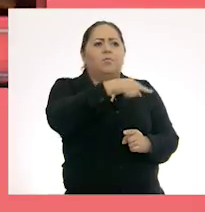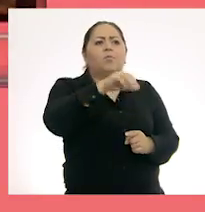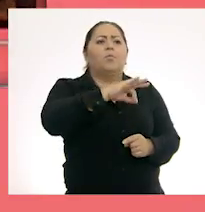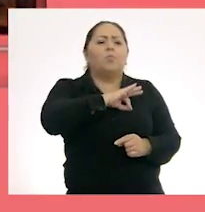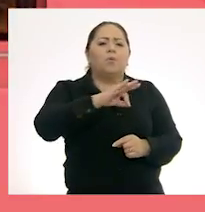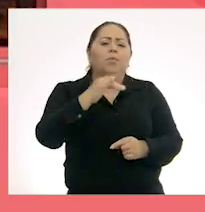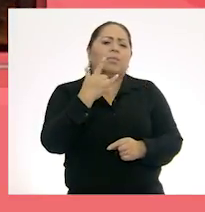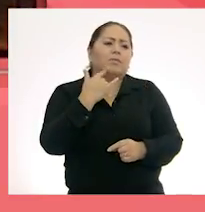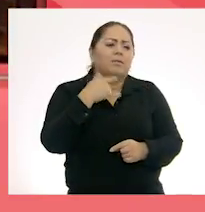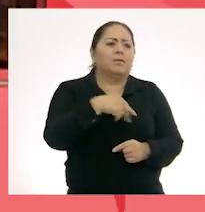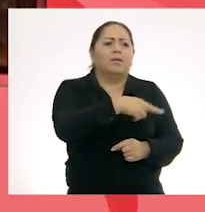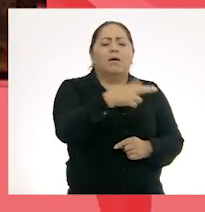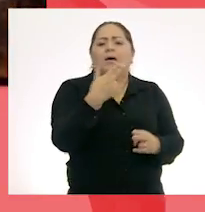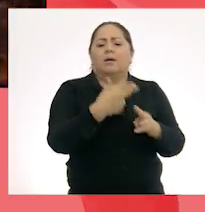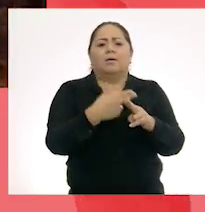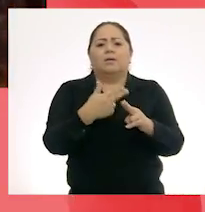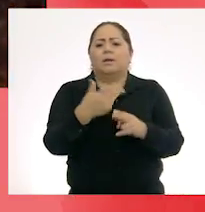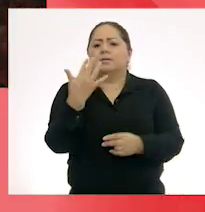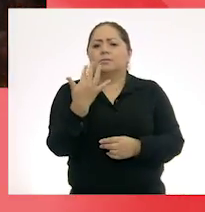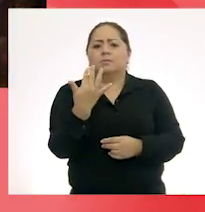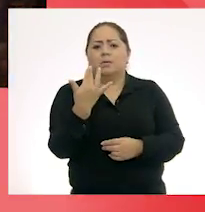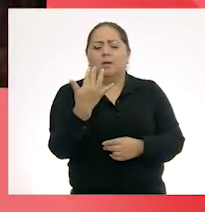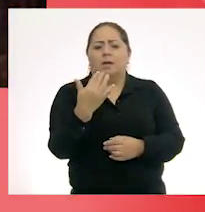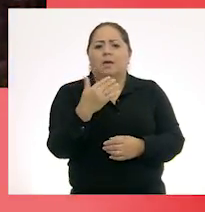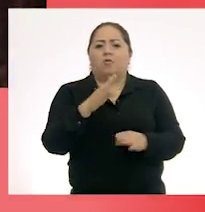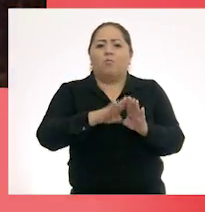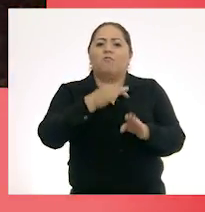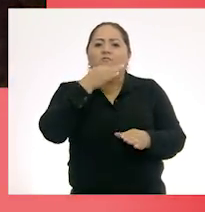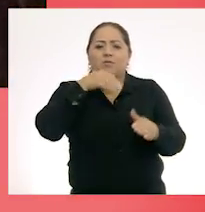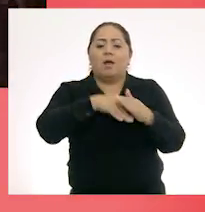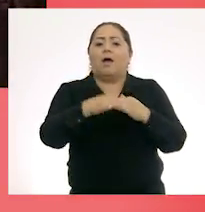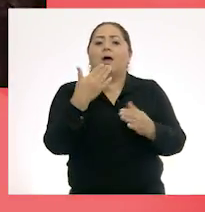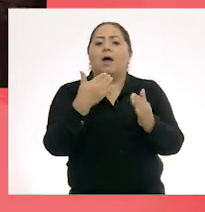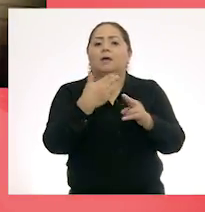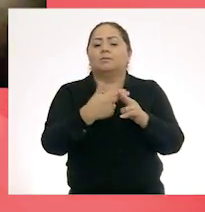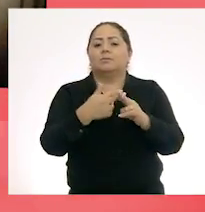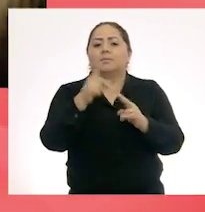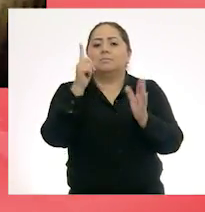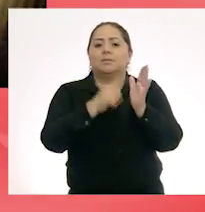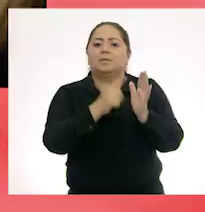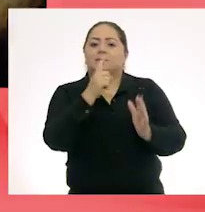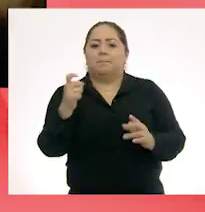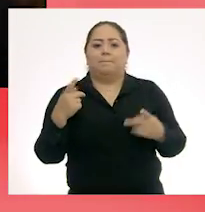pueden llevar eventos desde 50 hasta 1100 personas.